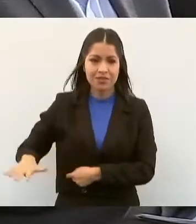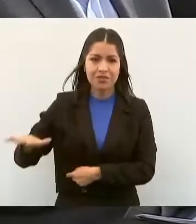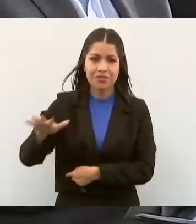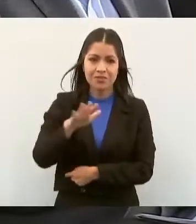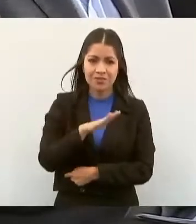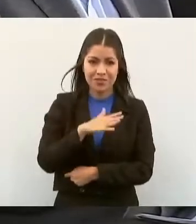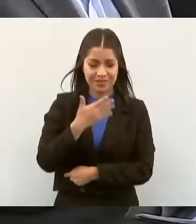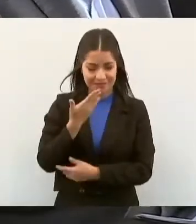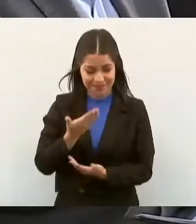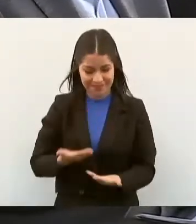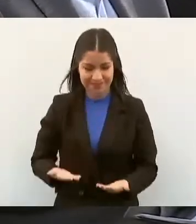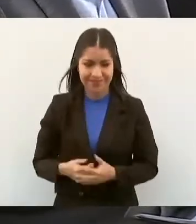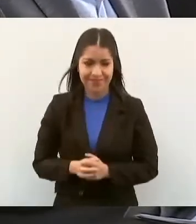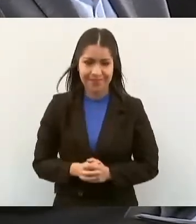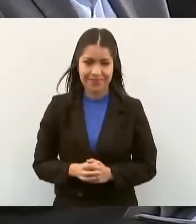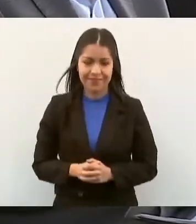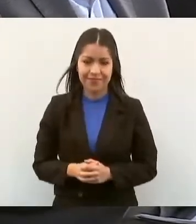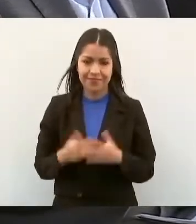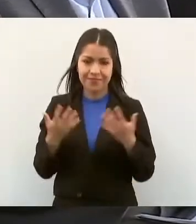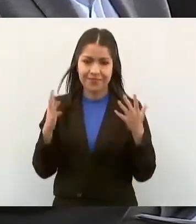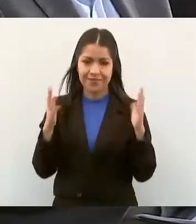presidente.